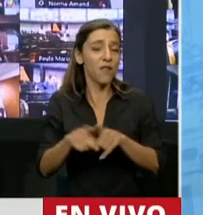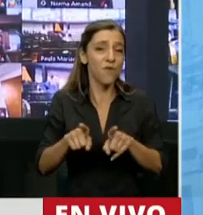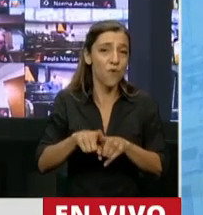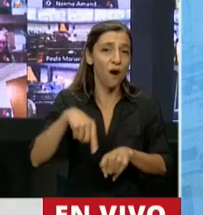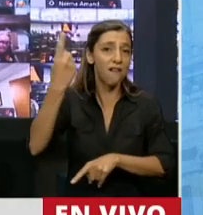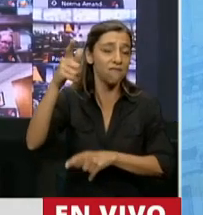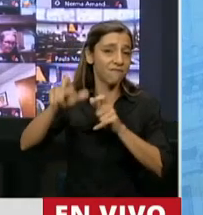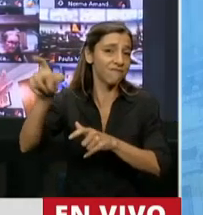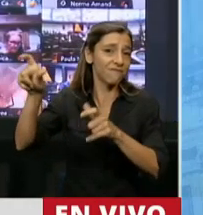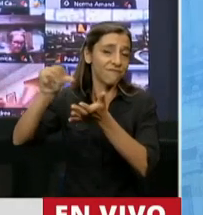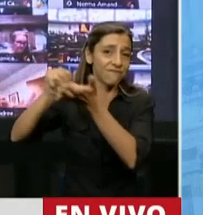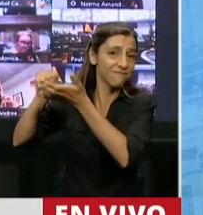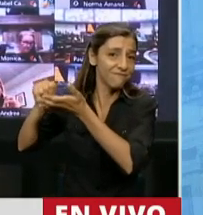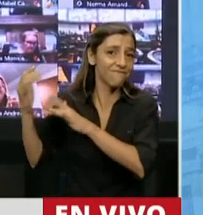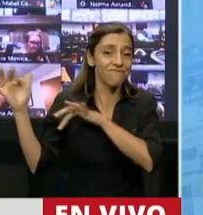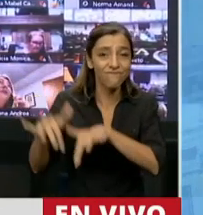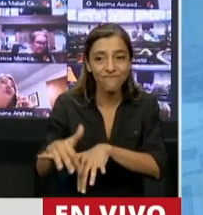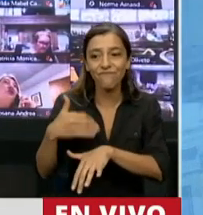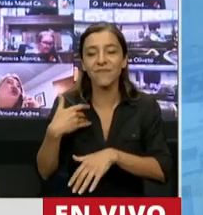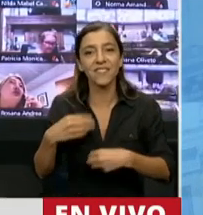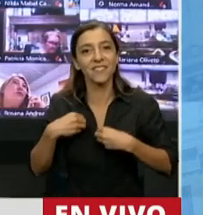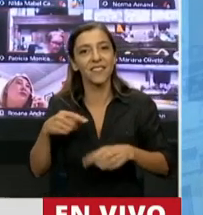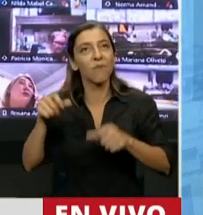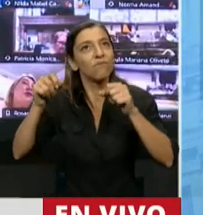país se encuentra en ese lugar.